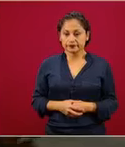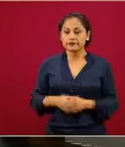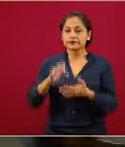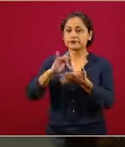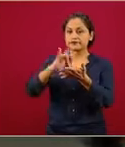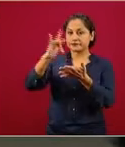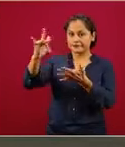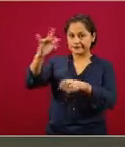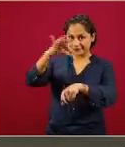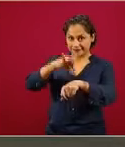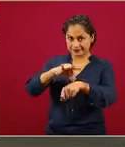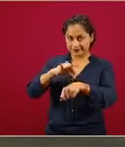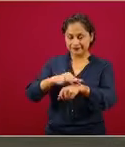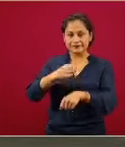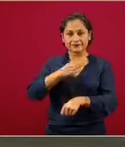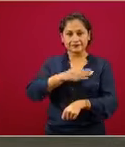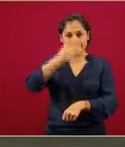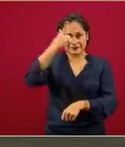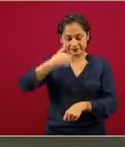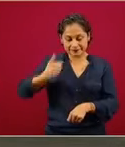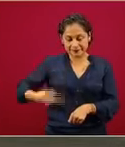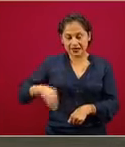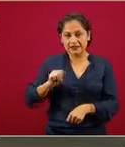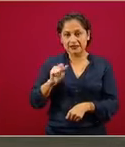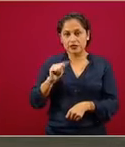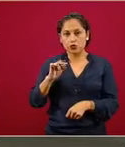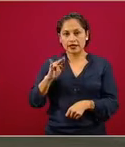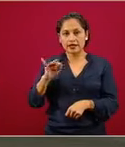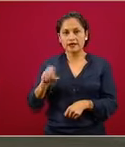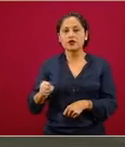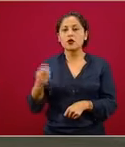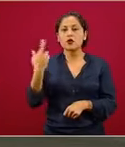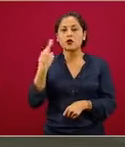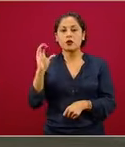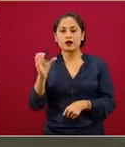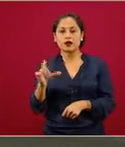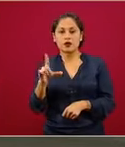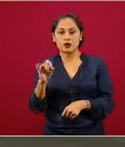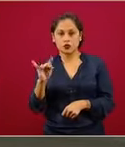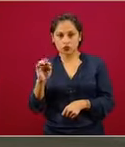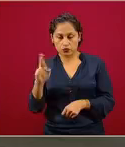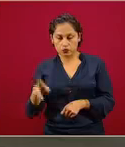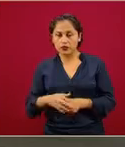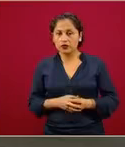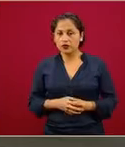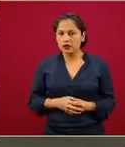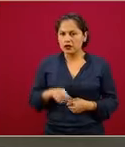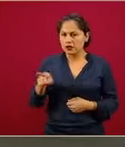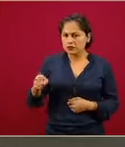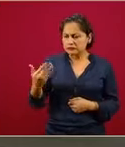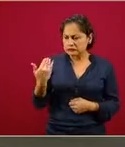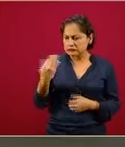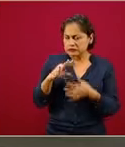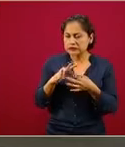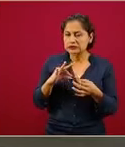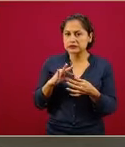Gracias, doctor. Buenas noches. Saturnino Reyes, de Diario Locutor. Con esto último que usted acaba de